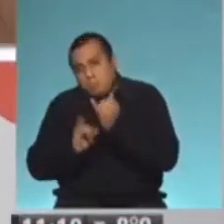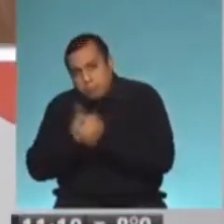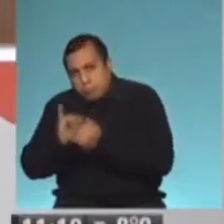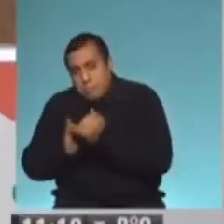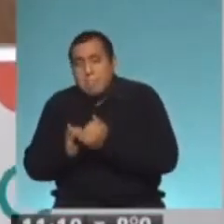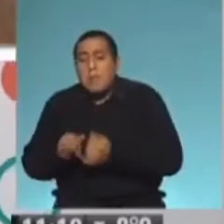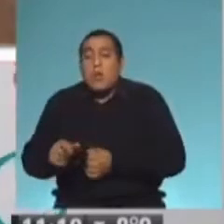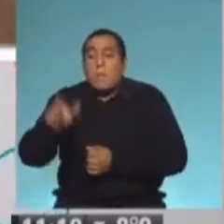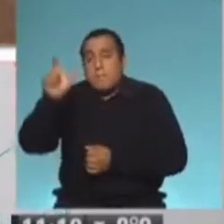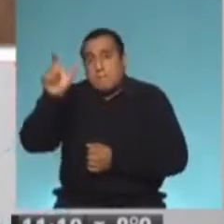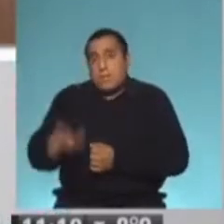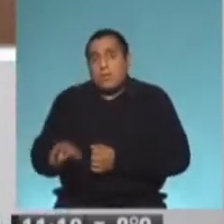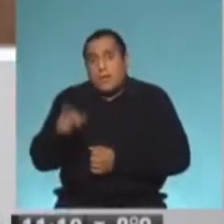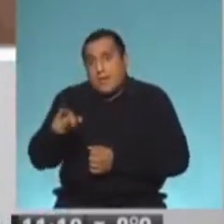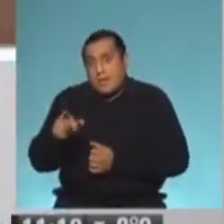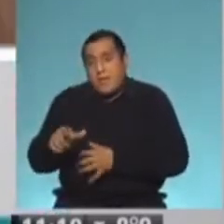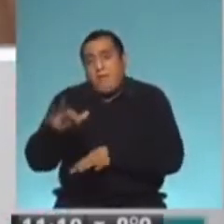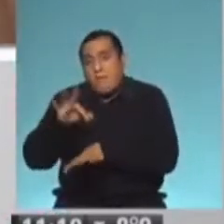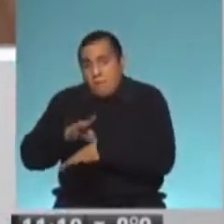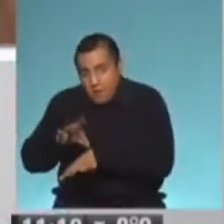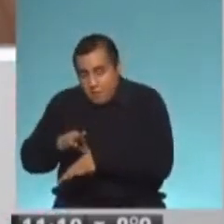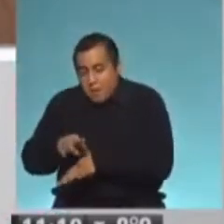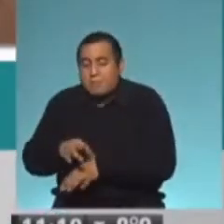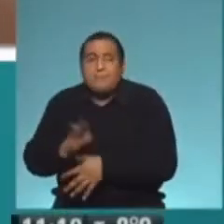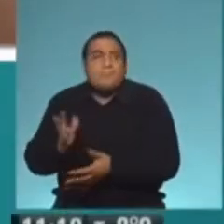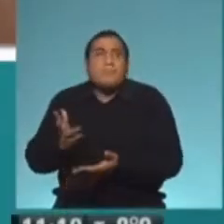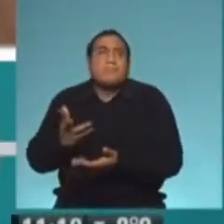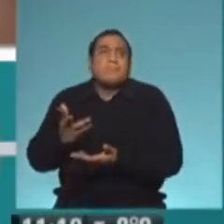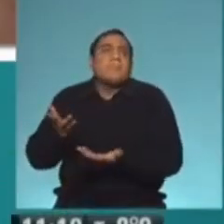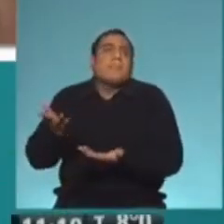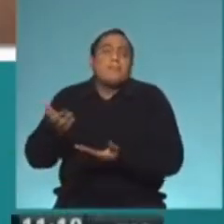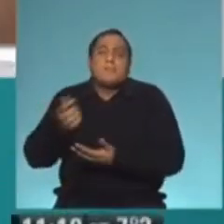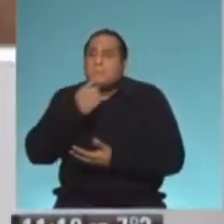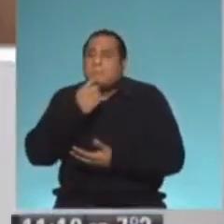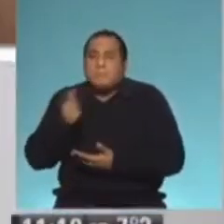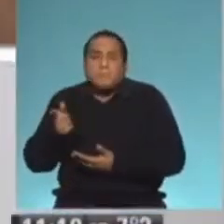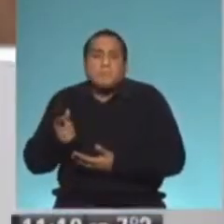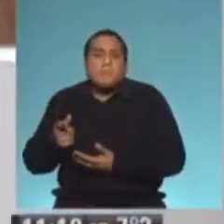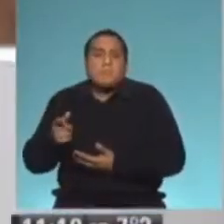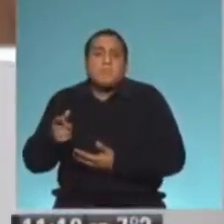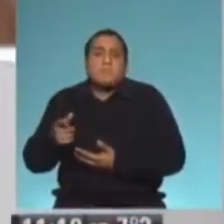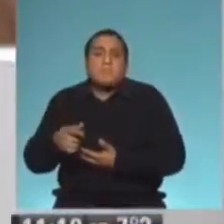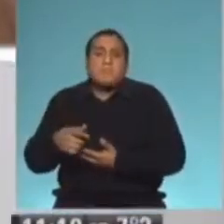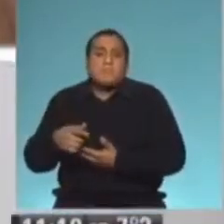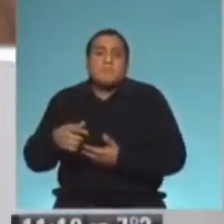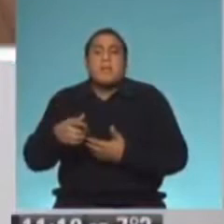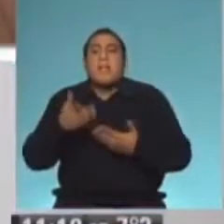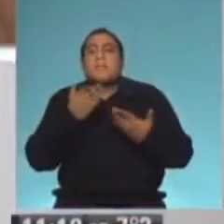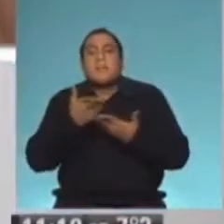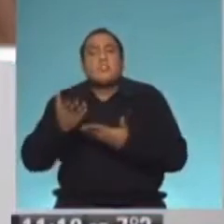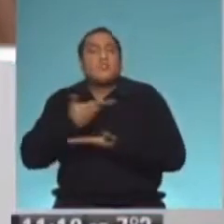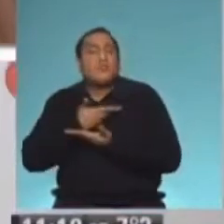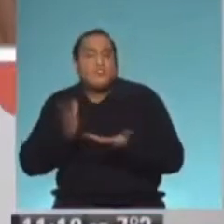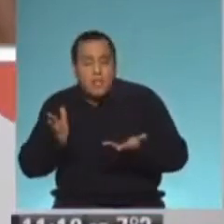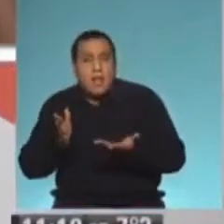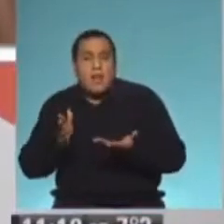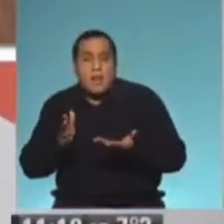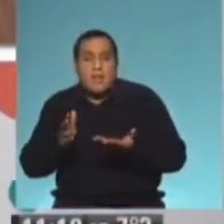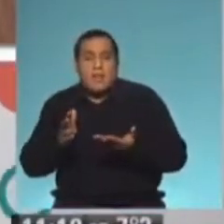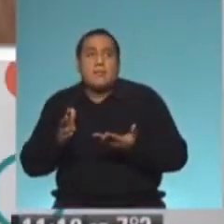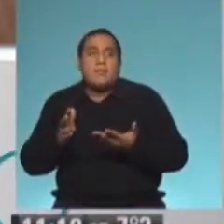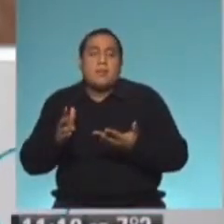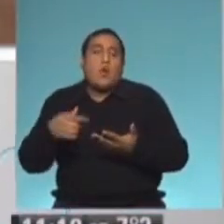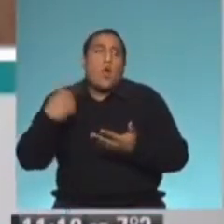el paciente ambulatorio generalmente no es un paciente que, digamos, son competencias del servicio social, específicamente la vinculación con